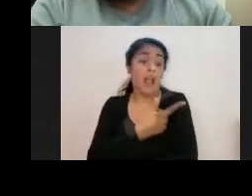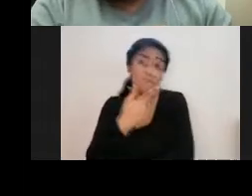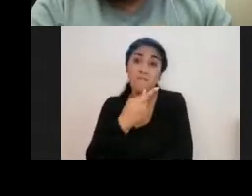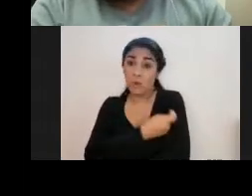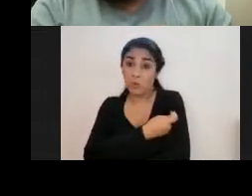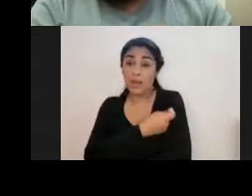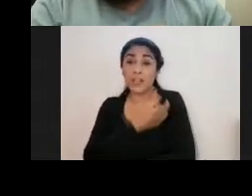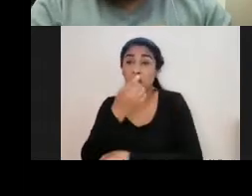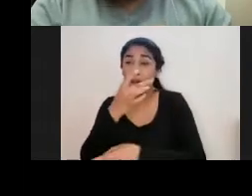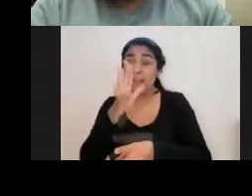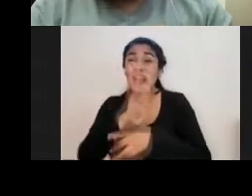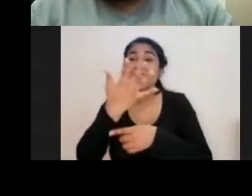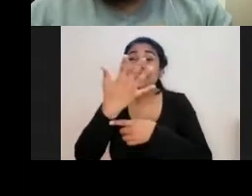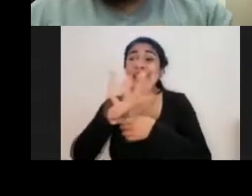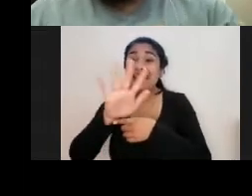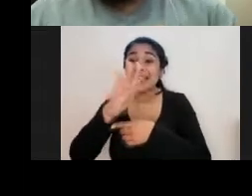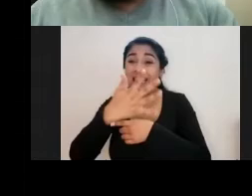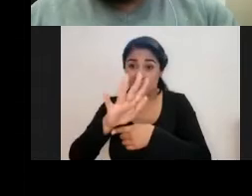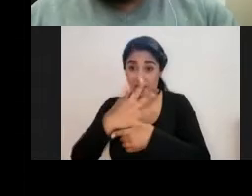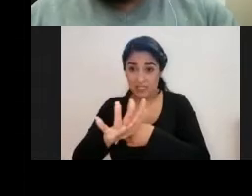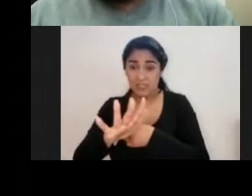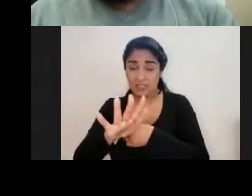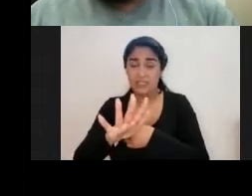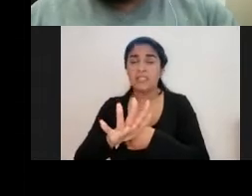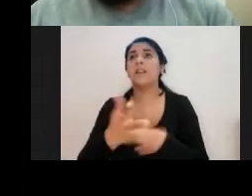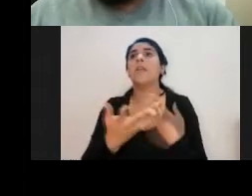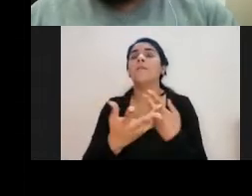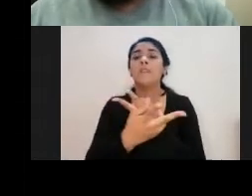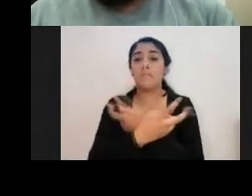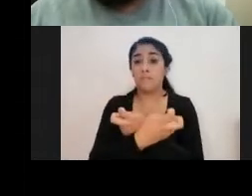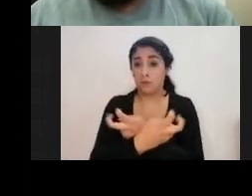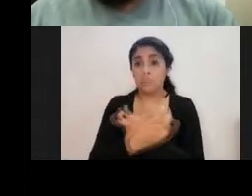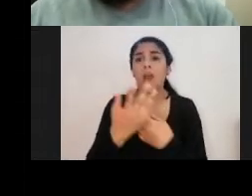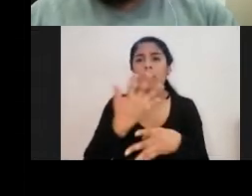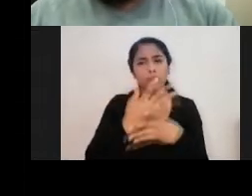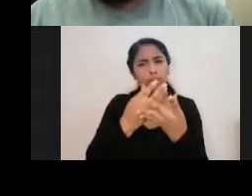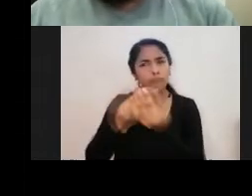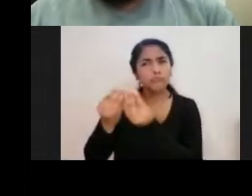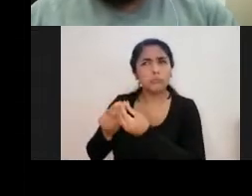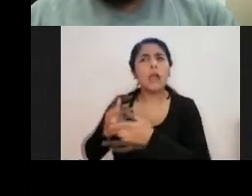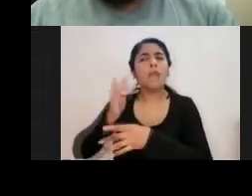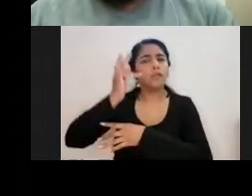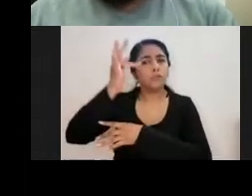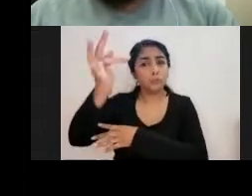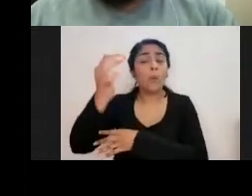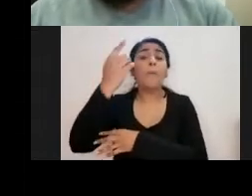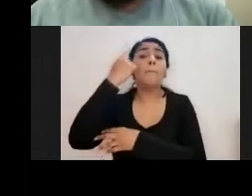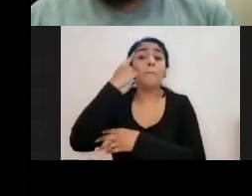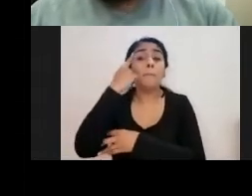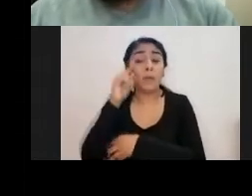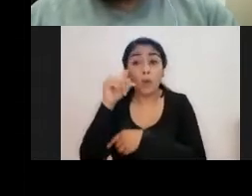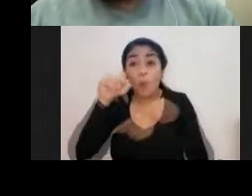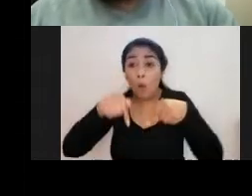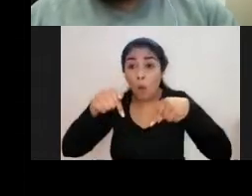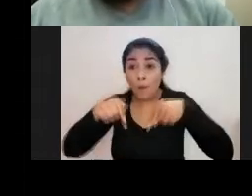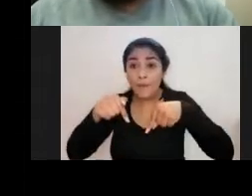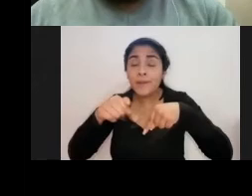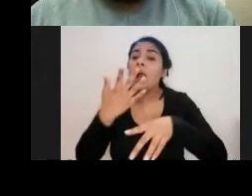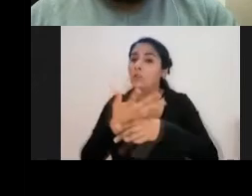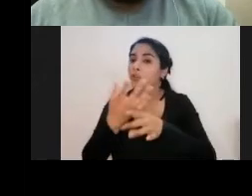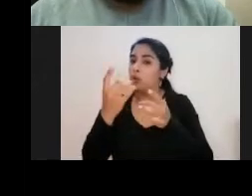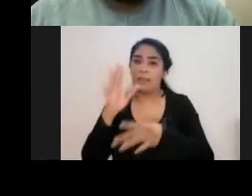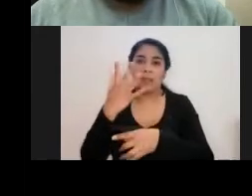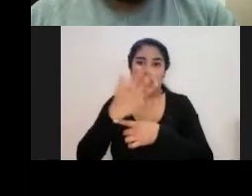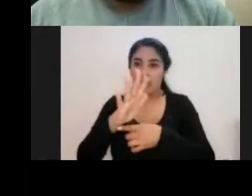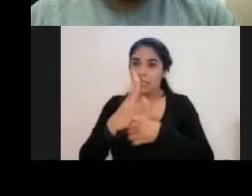virus. ¿Sí? Hay muchos trabajando, ¿sí? En el futuro, pero hoy día tenemos para 15 virus